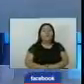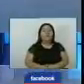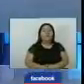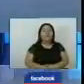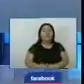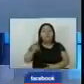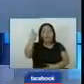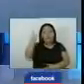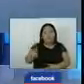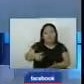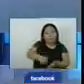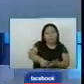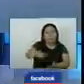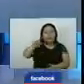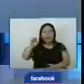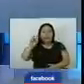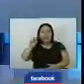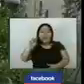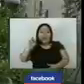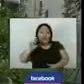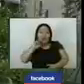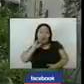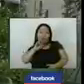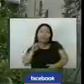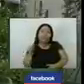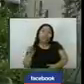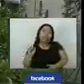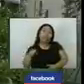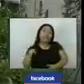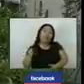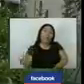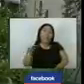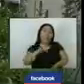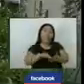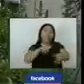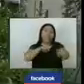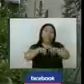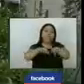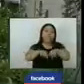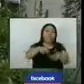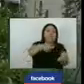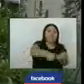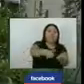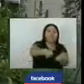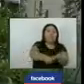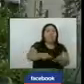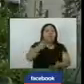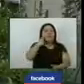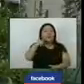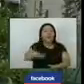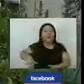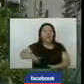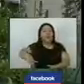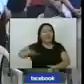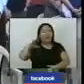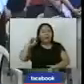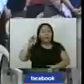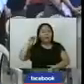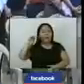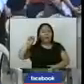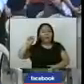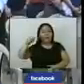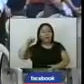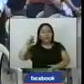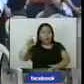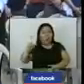Y el alcalde Eber Calles confirmó su intención de competir por un segundo periodo al frente de la comuna de Comasagua y aseguró que